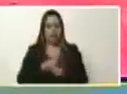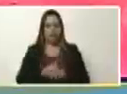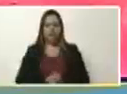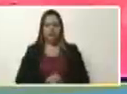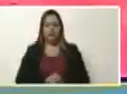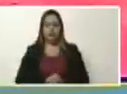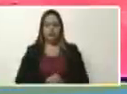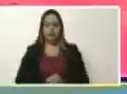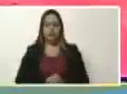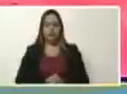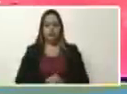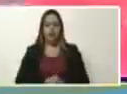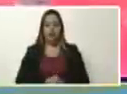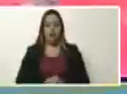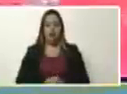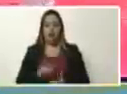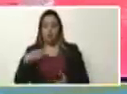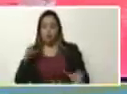Cuando reunimos